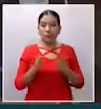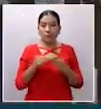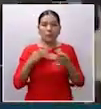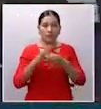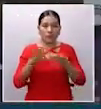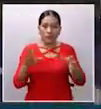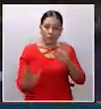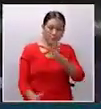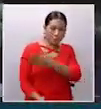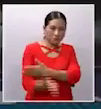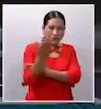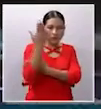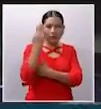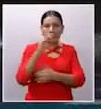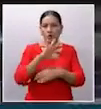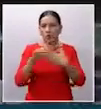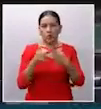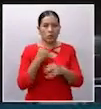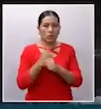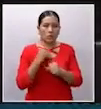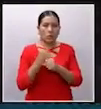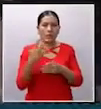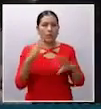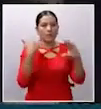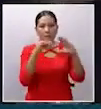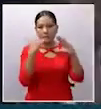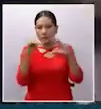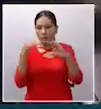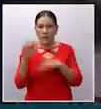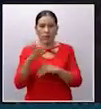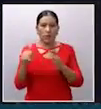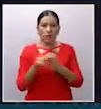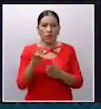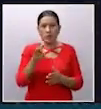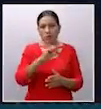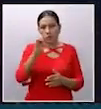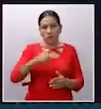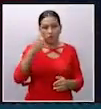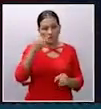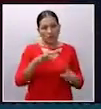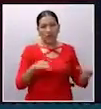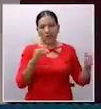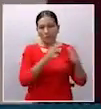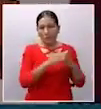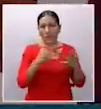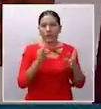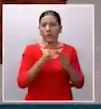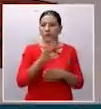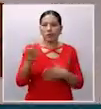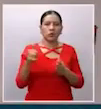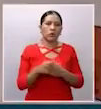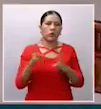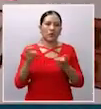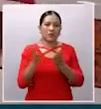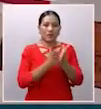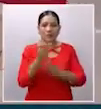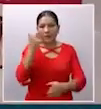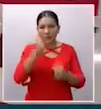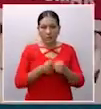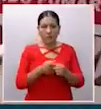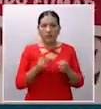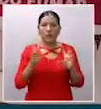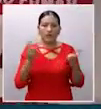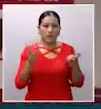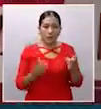desde las 0 horas, ya se ha despachado más del 70% para el departamento de La Paz, cosa que nuestras estaciones de servicio amanezcan con el